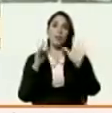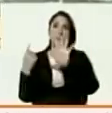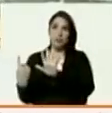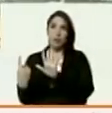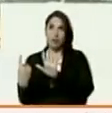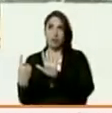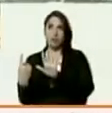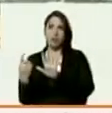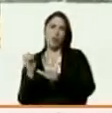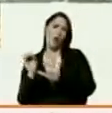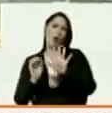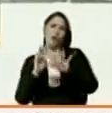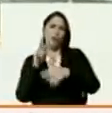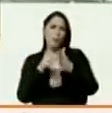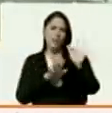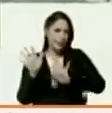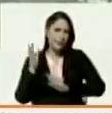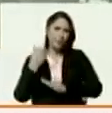2011, 2016 o 2015,